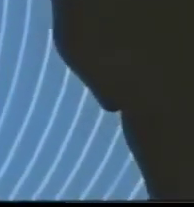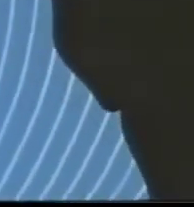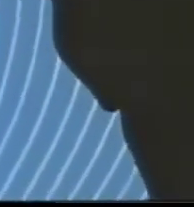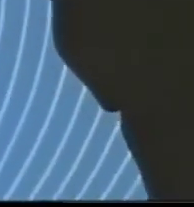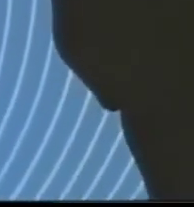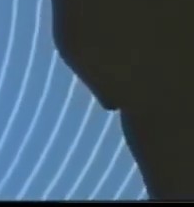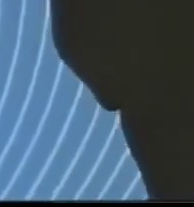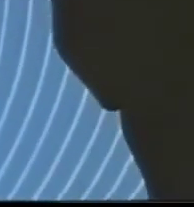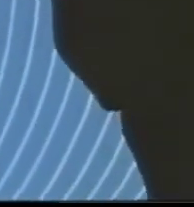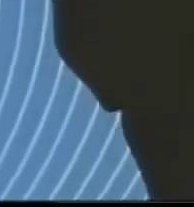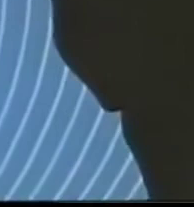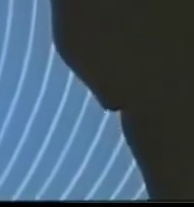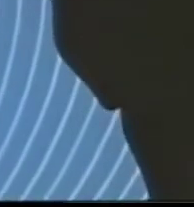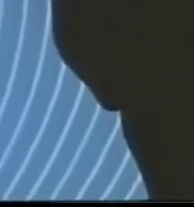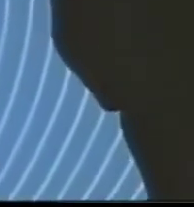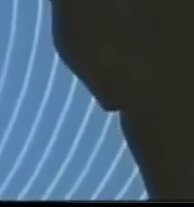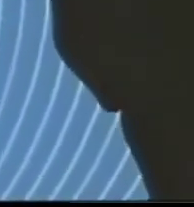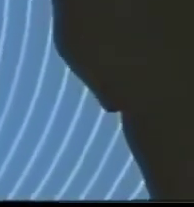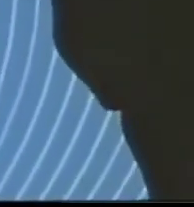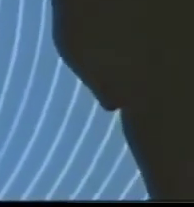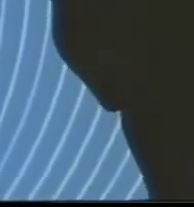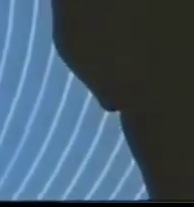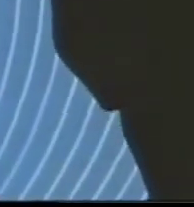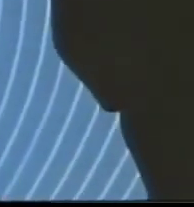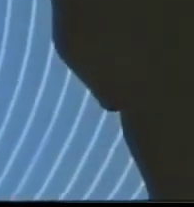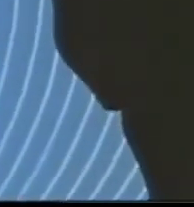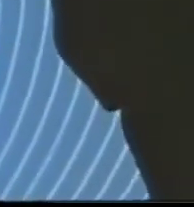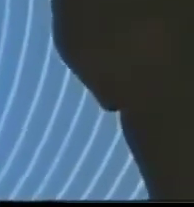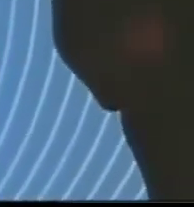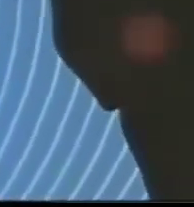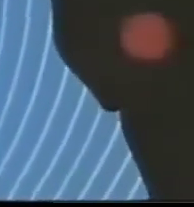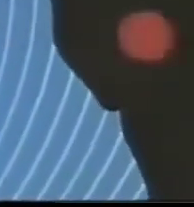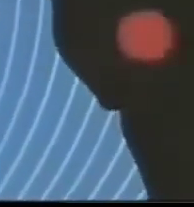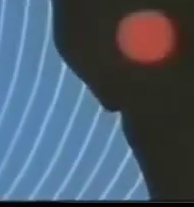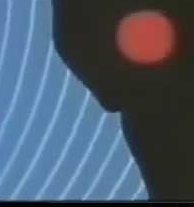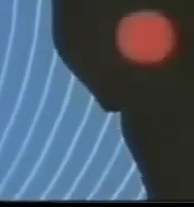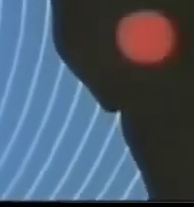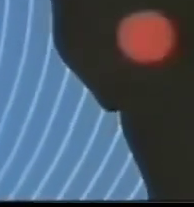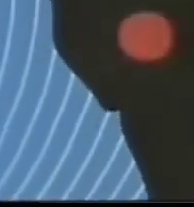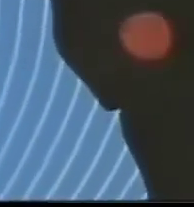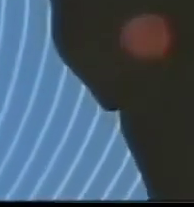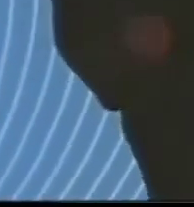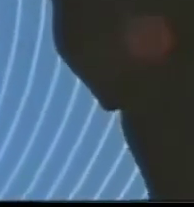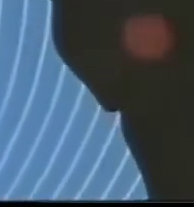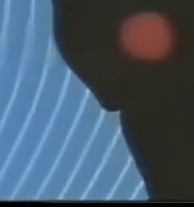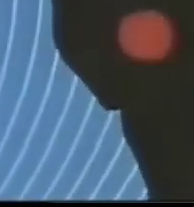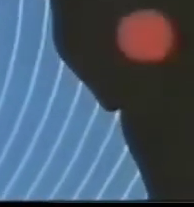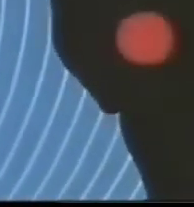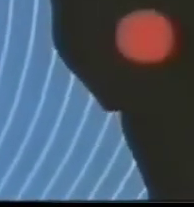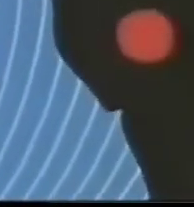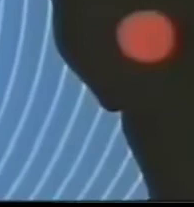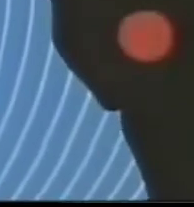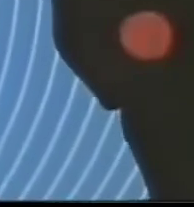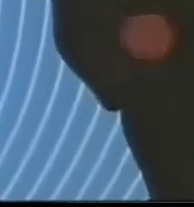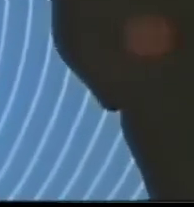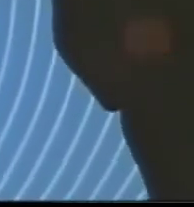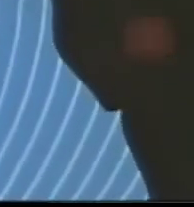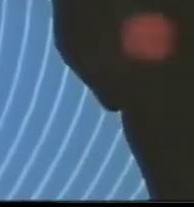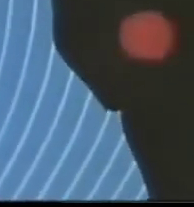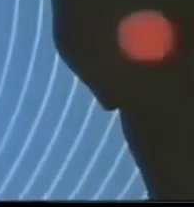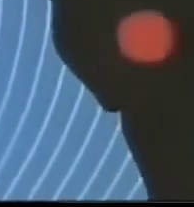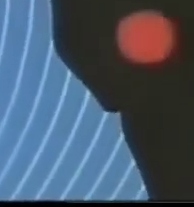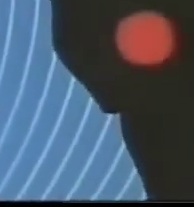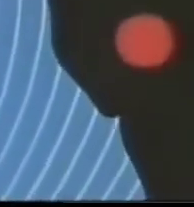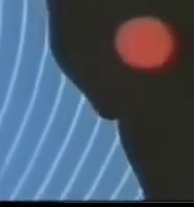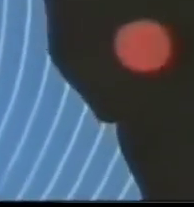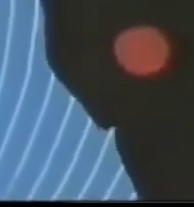ellas como sonidos hasta que nuestros oídos las reciben. Las ondas de compresión pasan como vibraciones a través de las delicadas partes internas